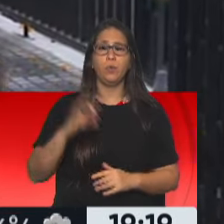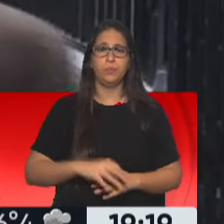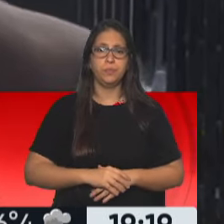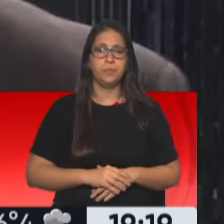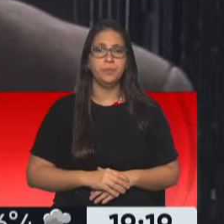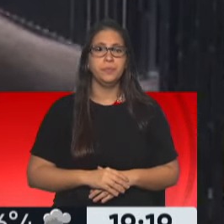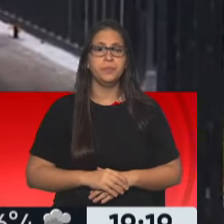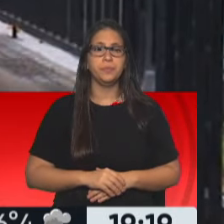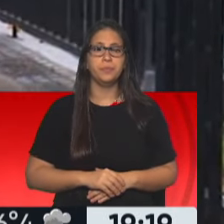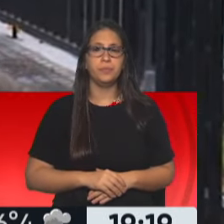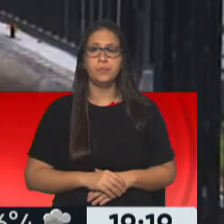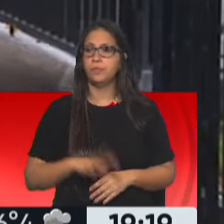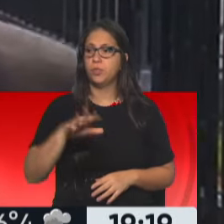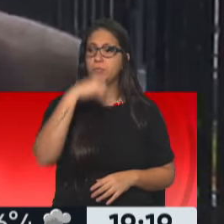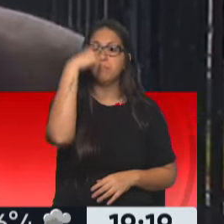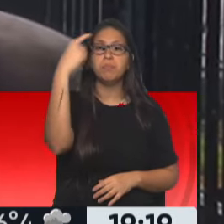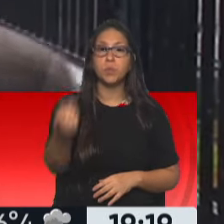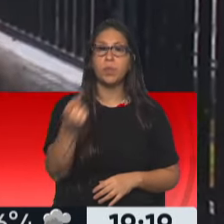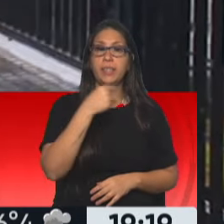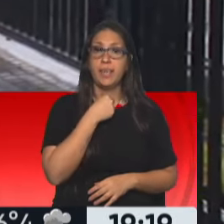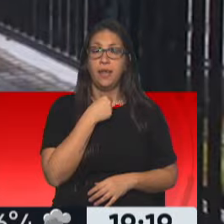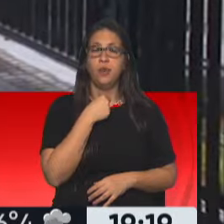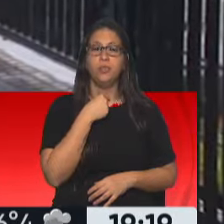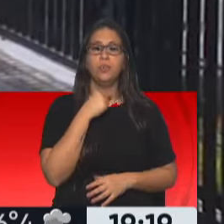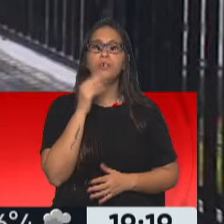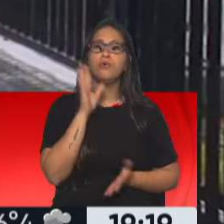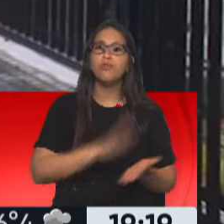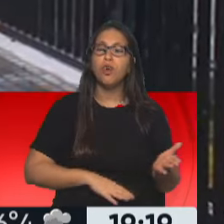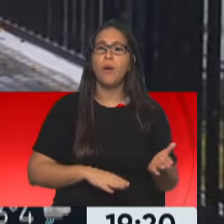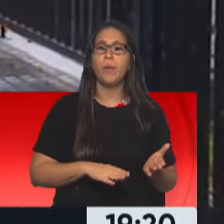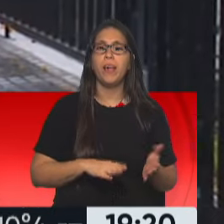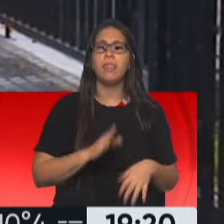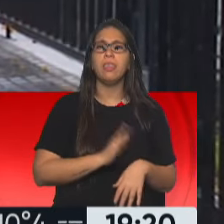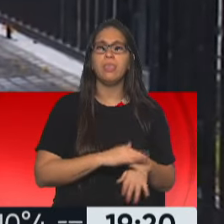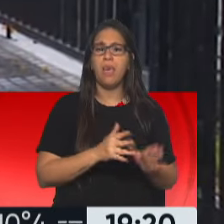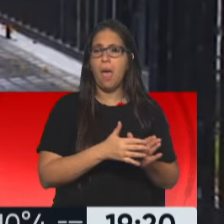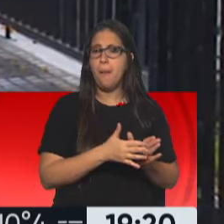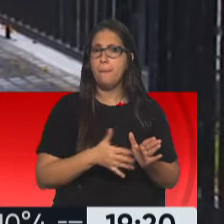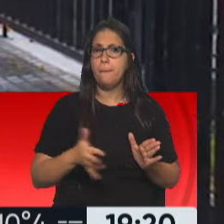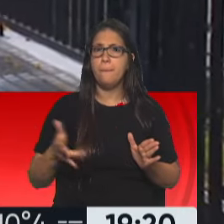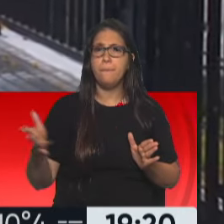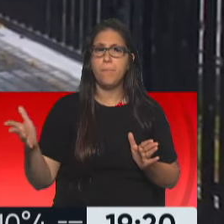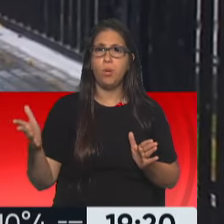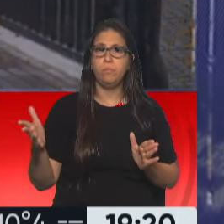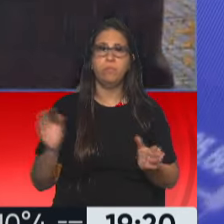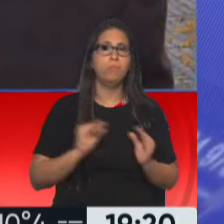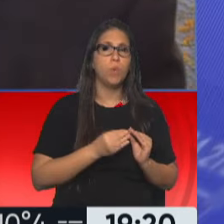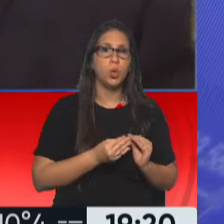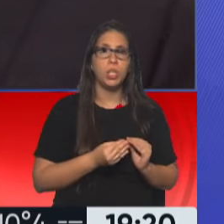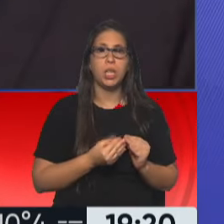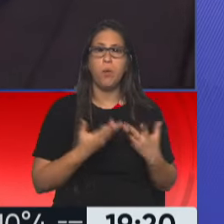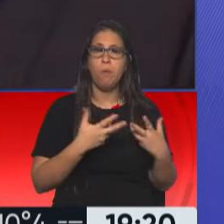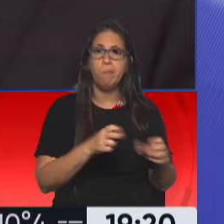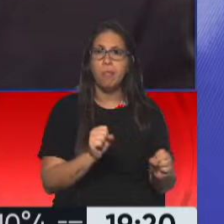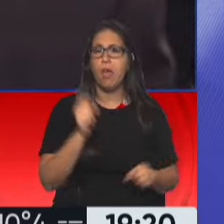Sí, María, Pablo, Carlos, te quería consultar, ¿cuánto tiempo puede llevar este proceso para tratar de determinar las causas y consecuencias,